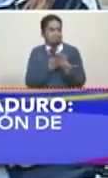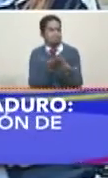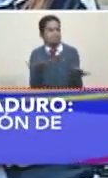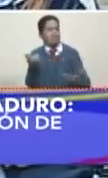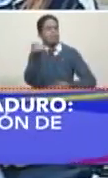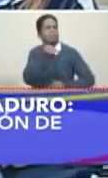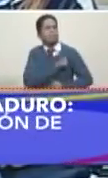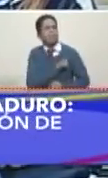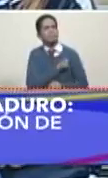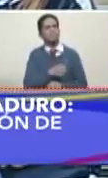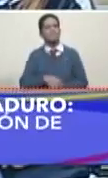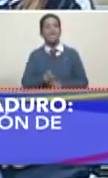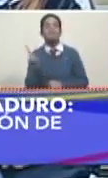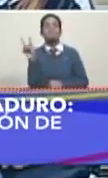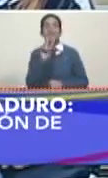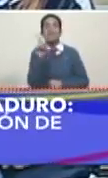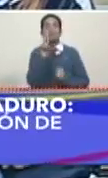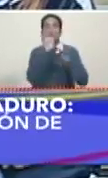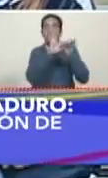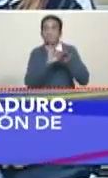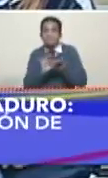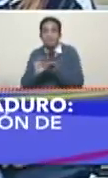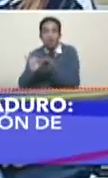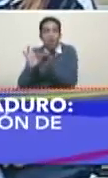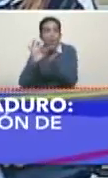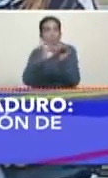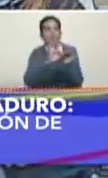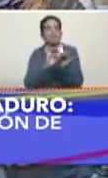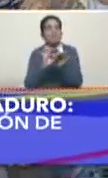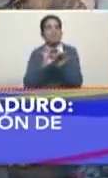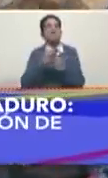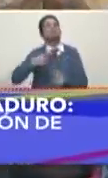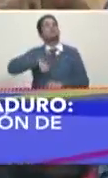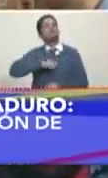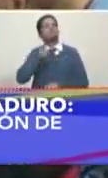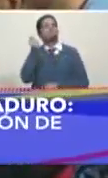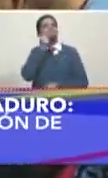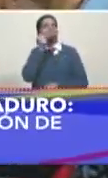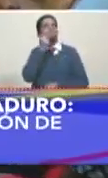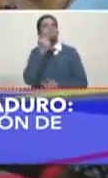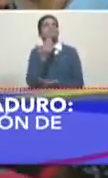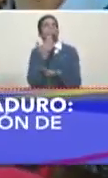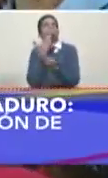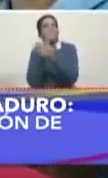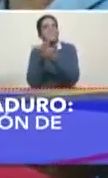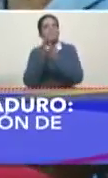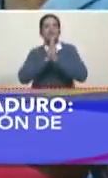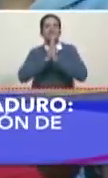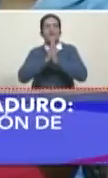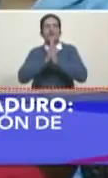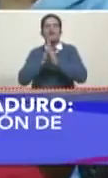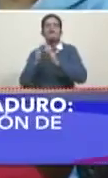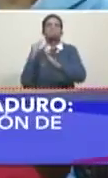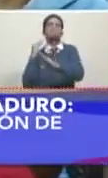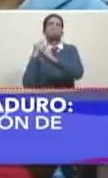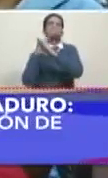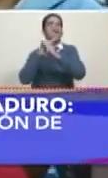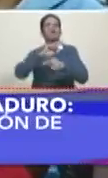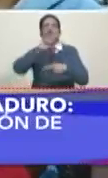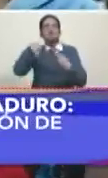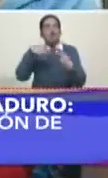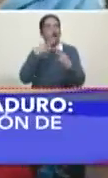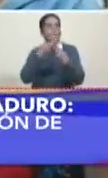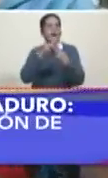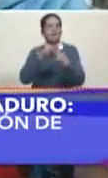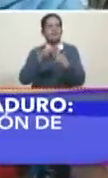Hoy Venezuela está unida en un solo clamor. Exigimos el cese de la agresión que busca asfixiar nuestra